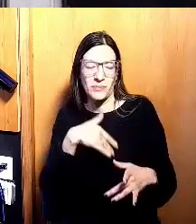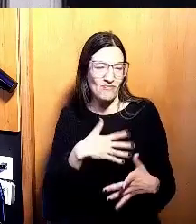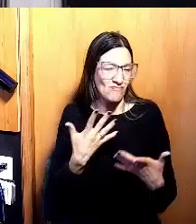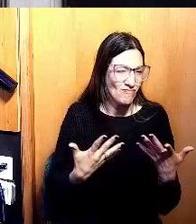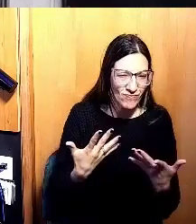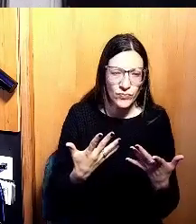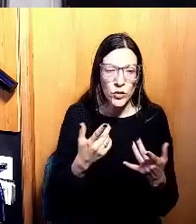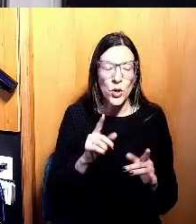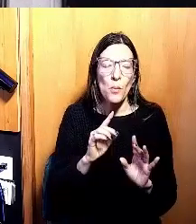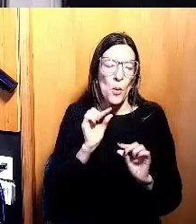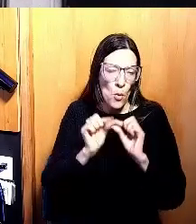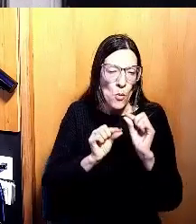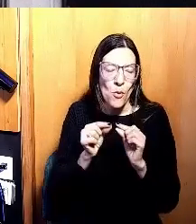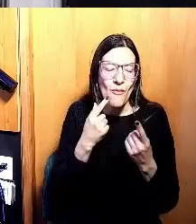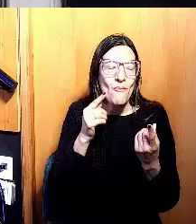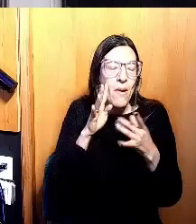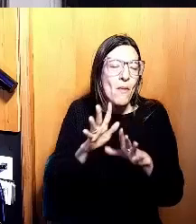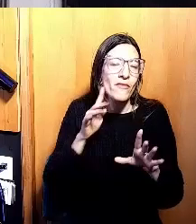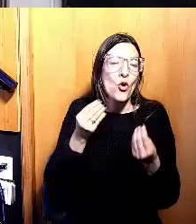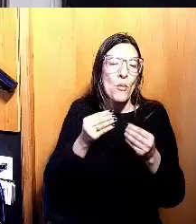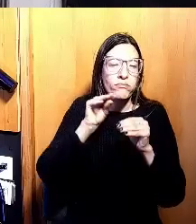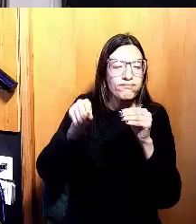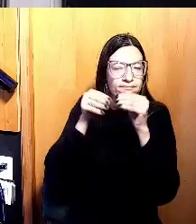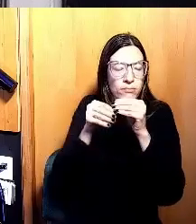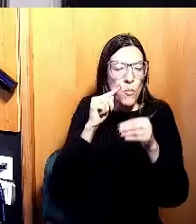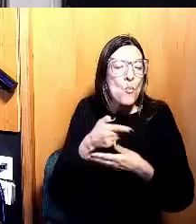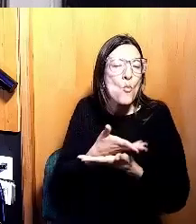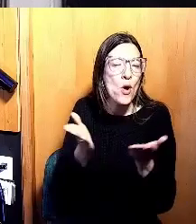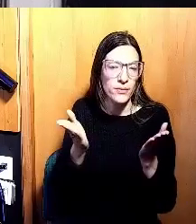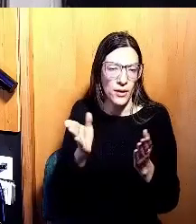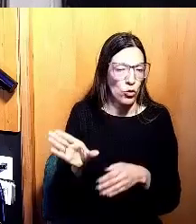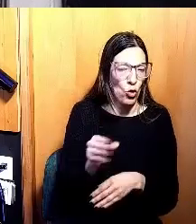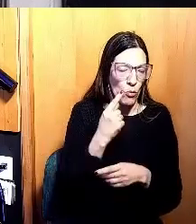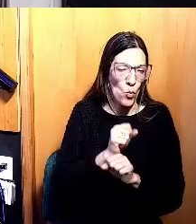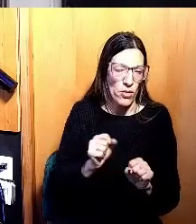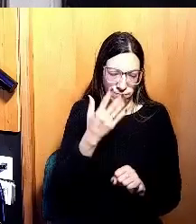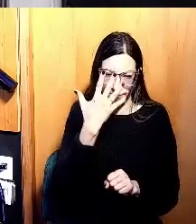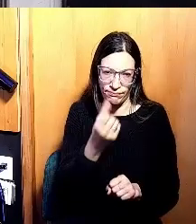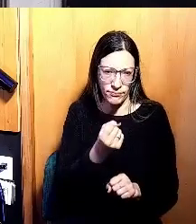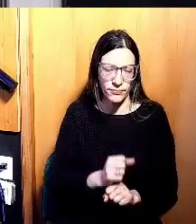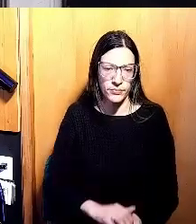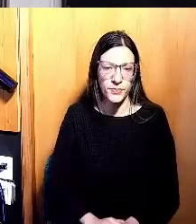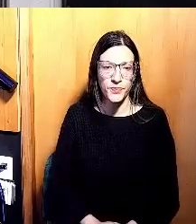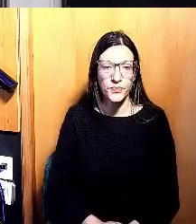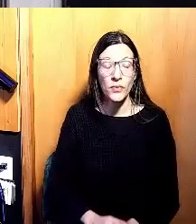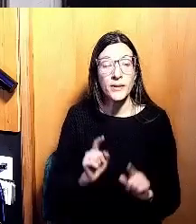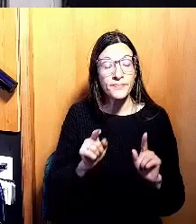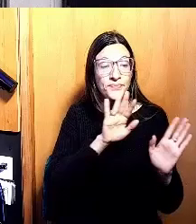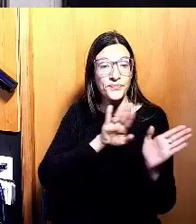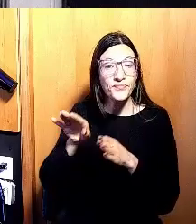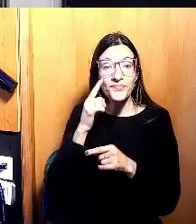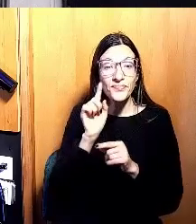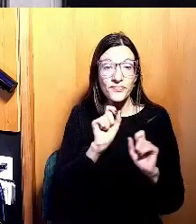trabajando para ver de qué manera se puede presentar. Y después también allí lo que se ve